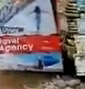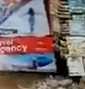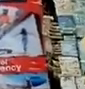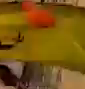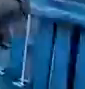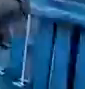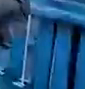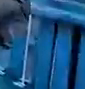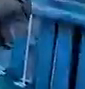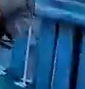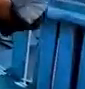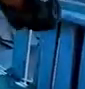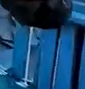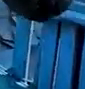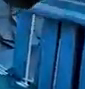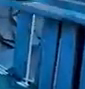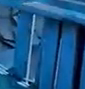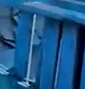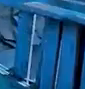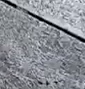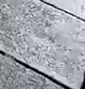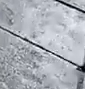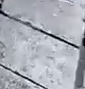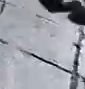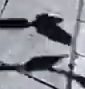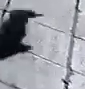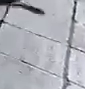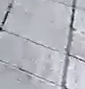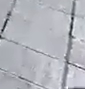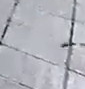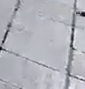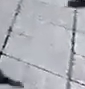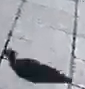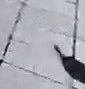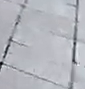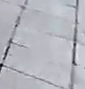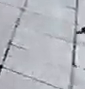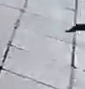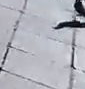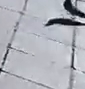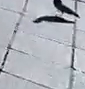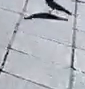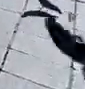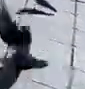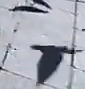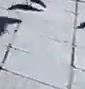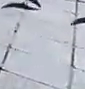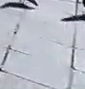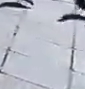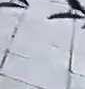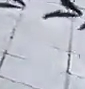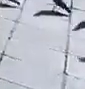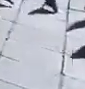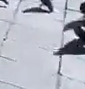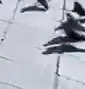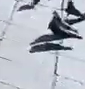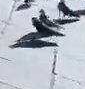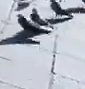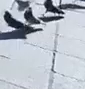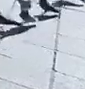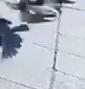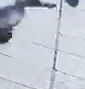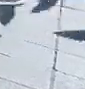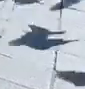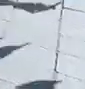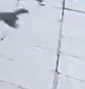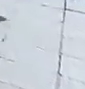que está sucediendo. No así, así. Así. Noticieros al Día, una familia que se hace cada vez más grande. Porque tú